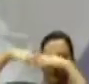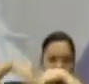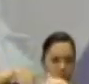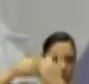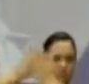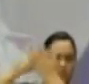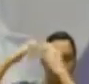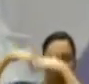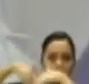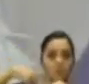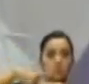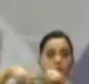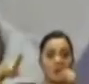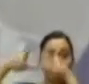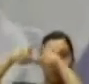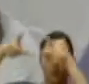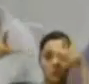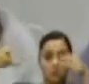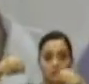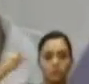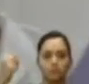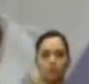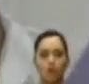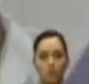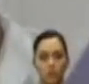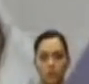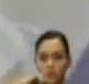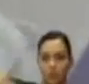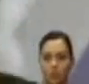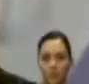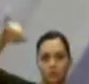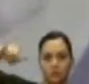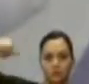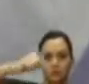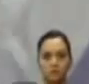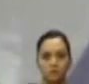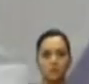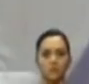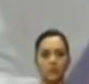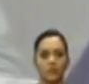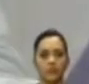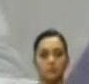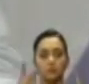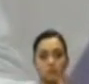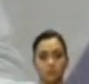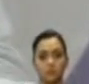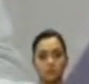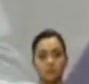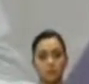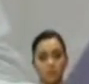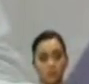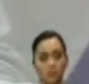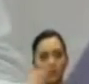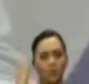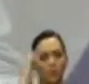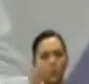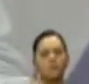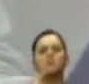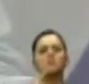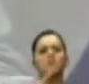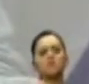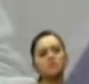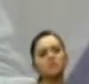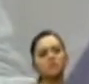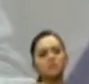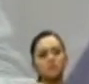Y no, ahí no es que tiene una moneda extranjera, tiene una moneda común. Incluso Grecia algo tiene que decir el Banco Central Europeo. ¿Qué tiene que decir Ecuador en la